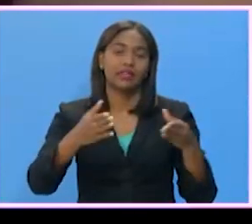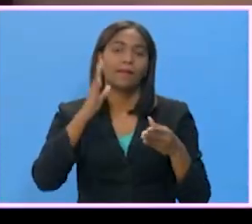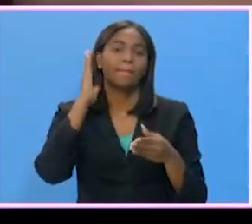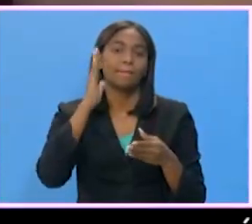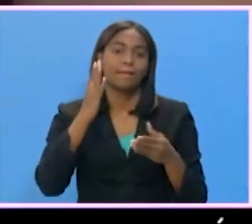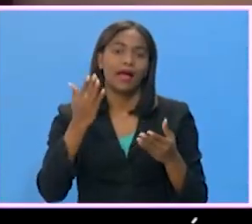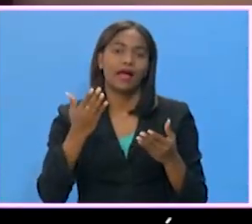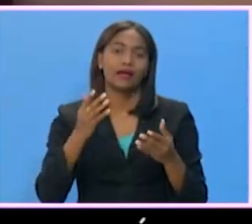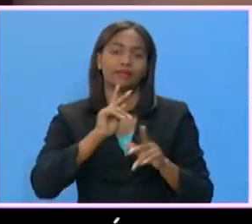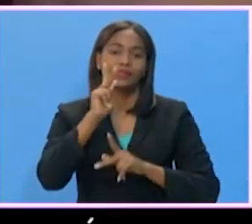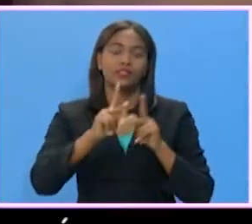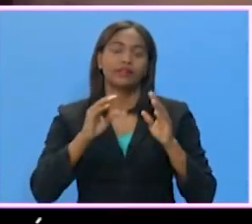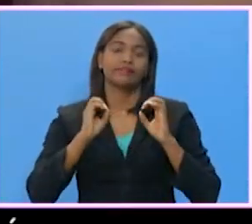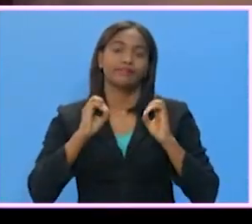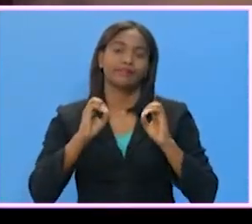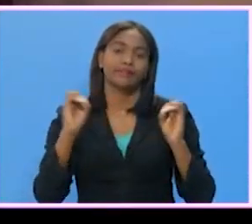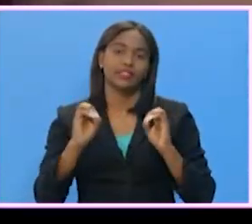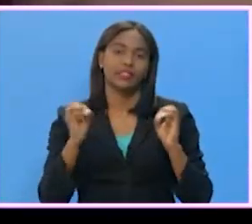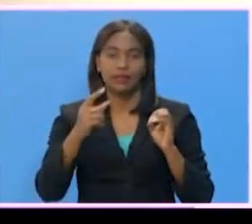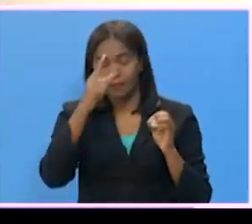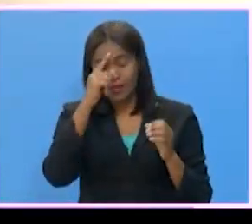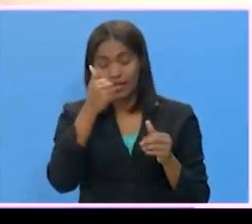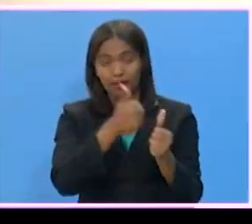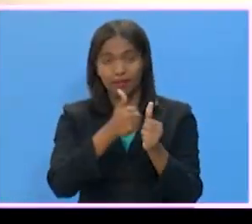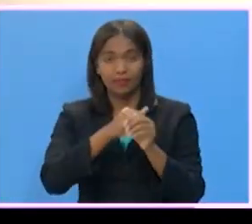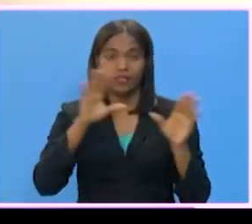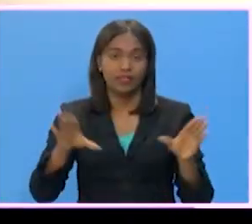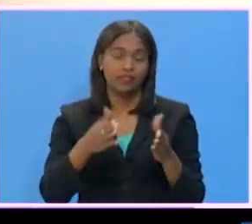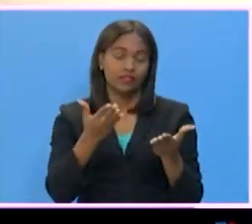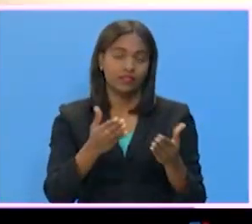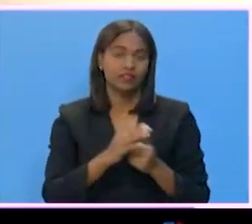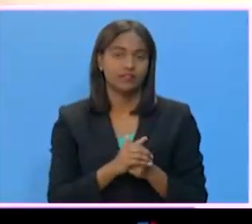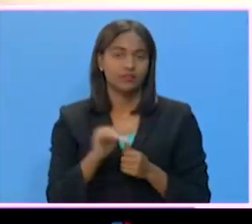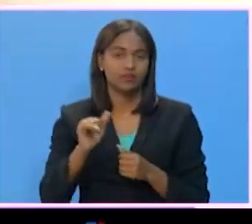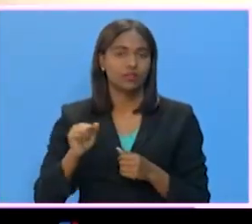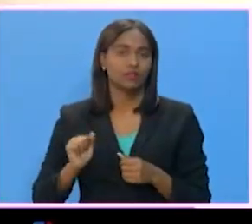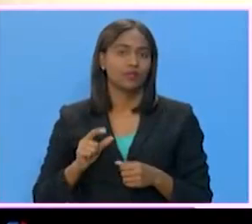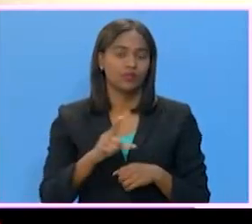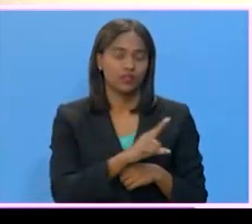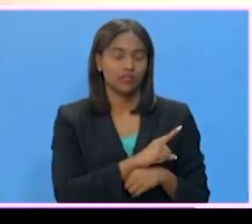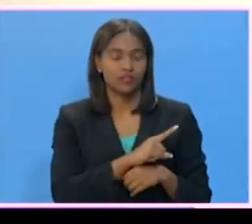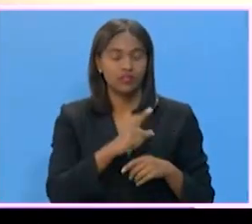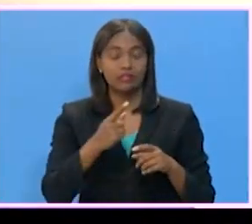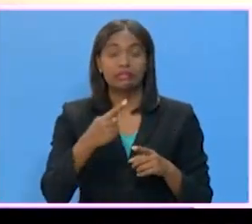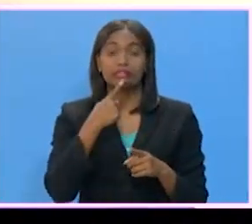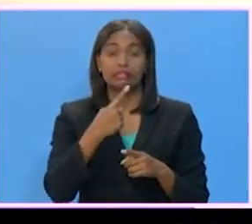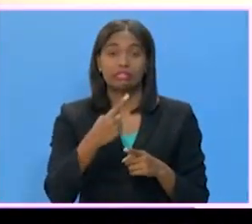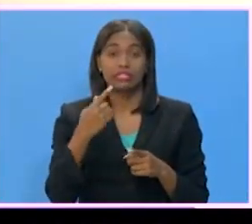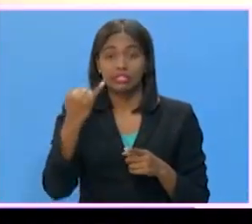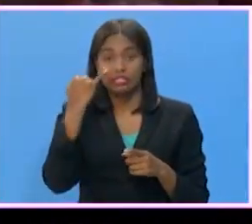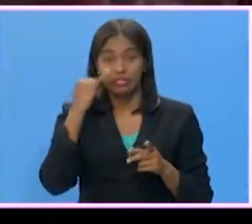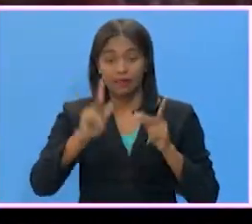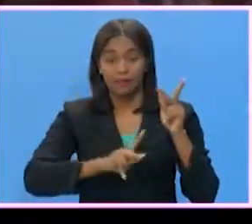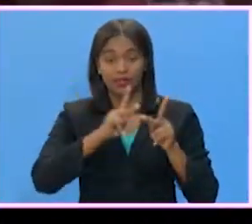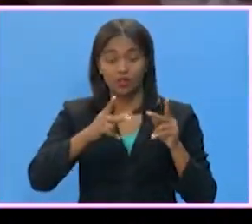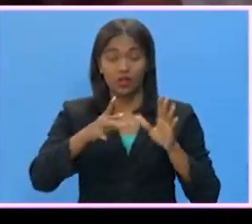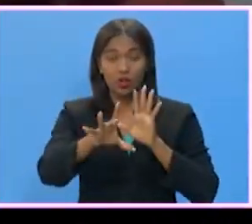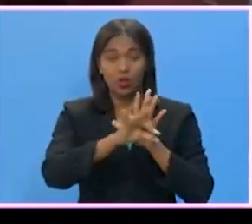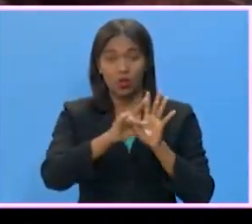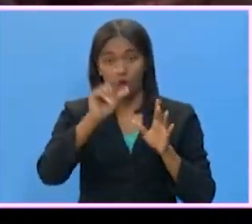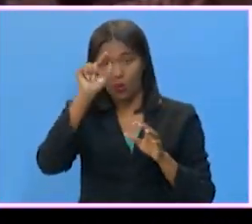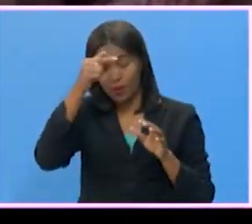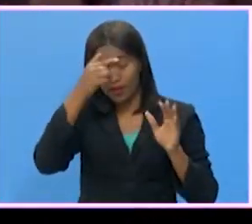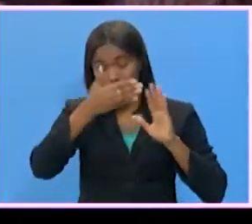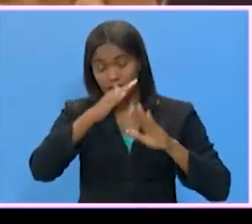habrán servido para absolutamente nada, para proyectarse ellos. Mientras, diputados oficialistas aseguran que si el pueblo escogió a los